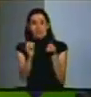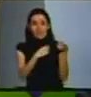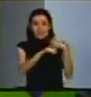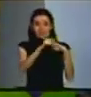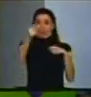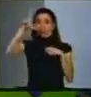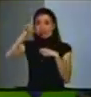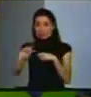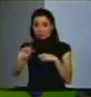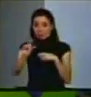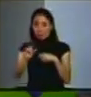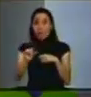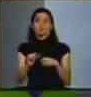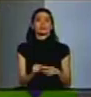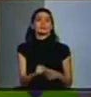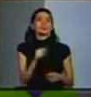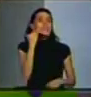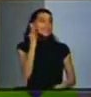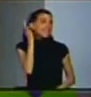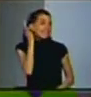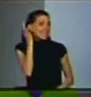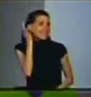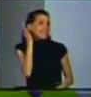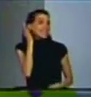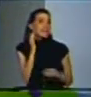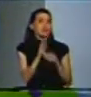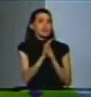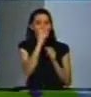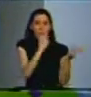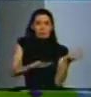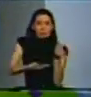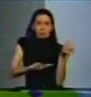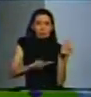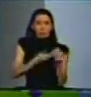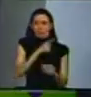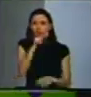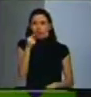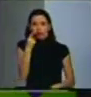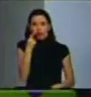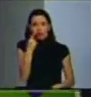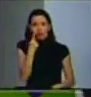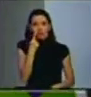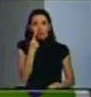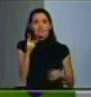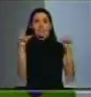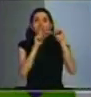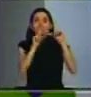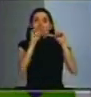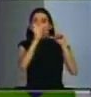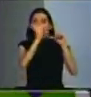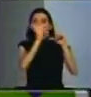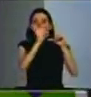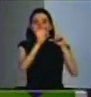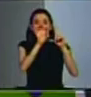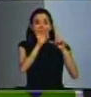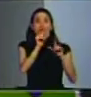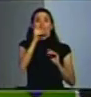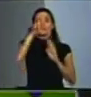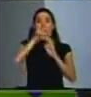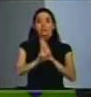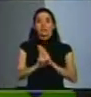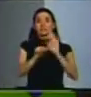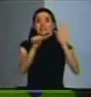venta público que está marcado en las mismas cajas. Niñita, toda la línea Steffi, que también es bastante conocida y que sale mucho en televisión, toda la línea está con